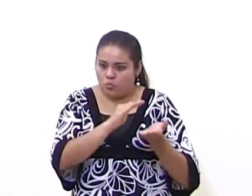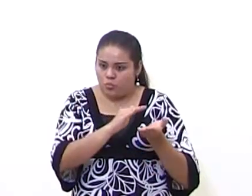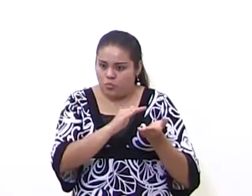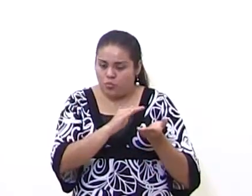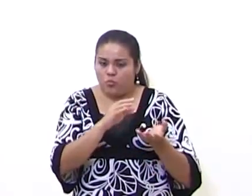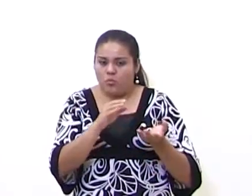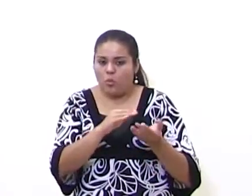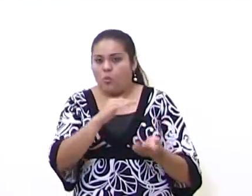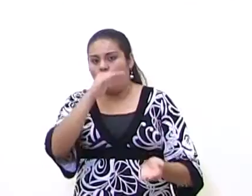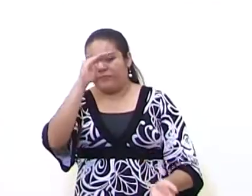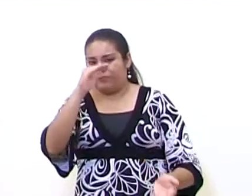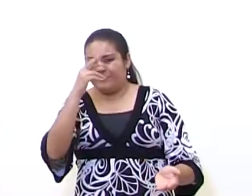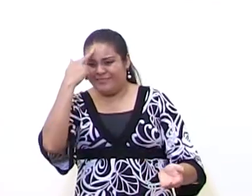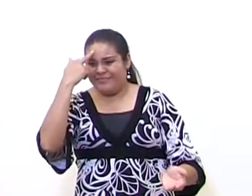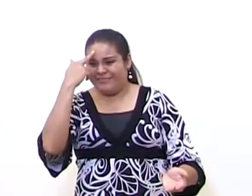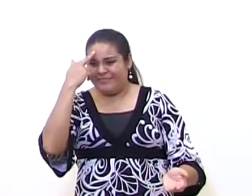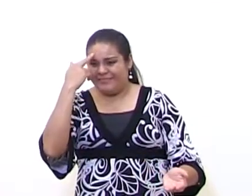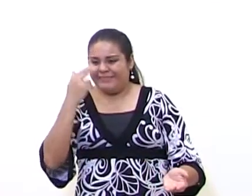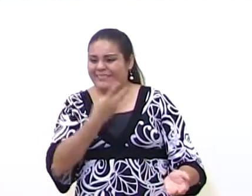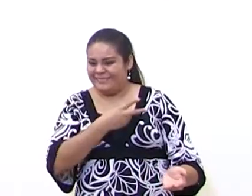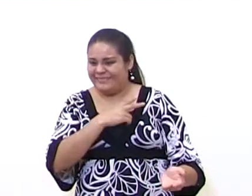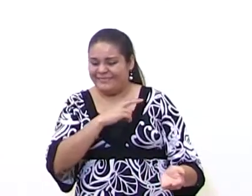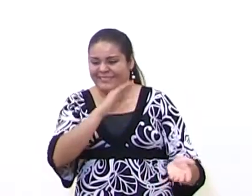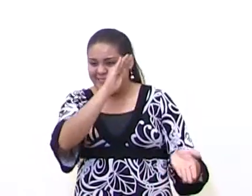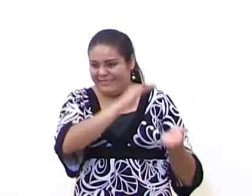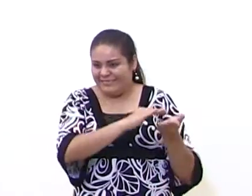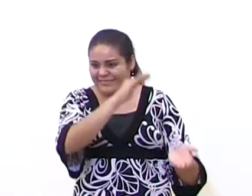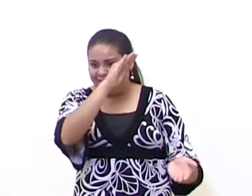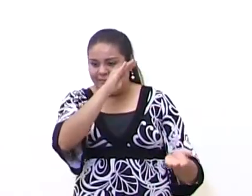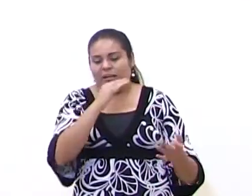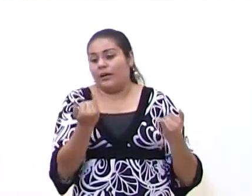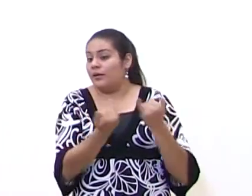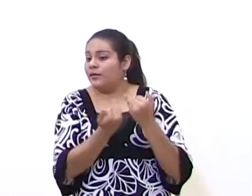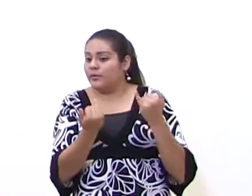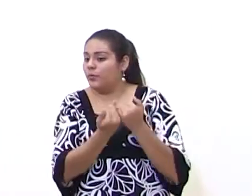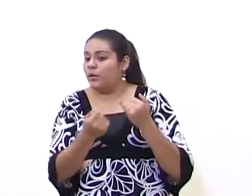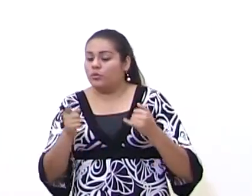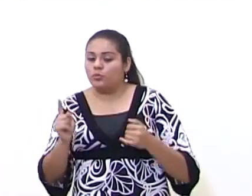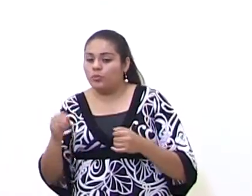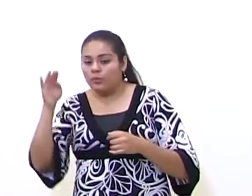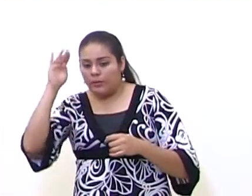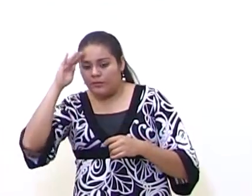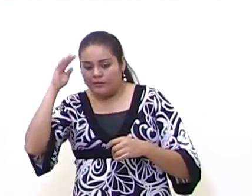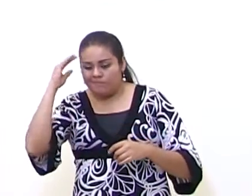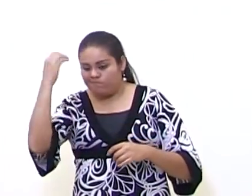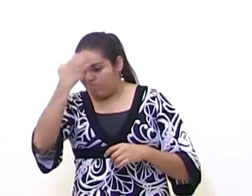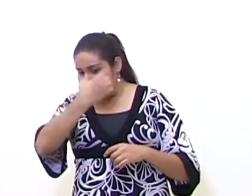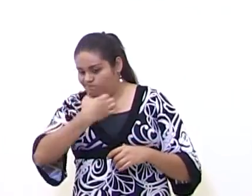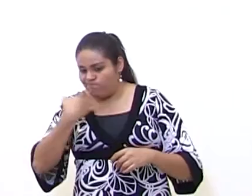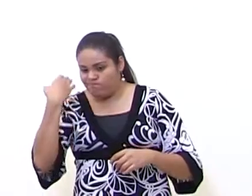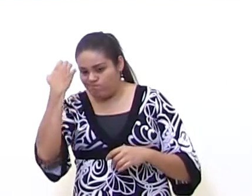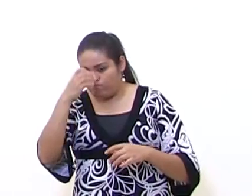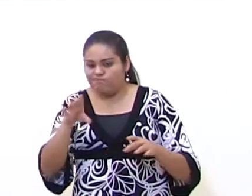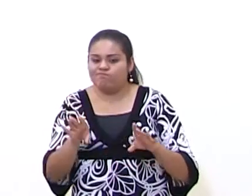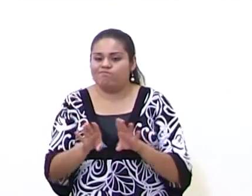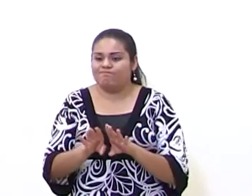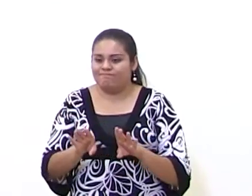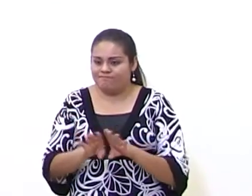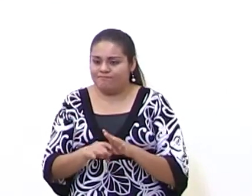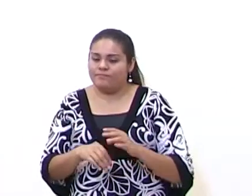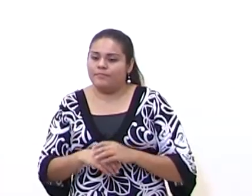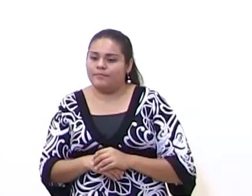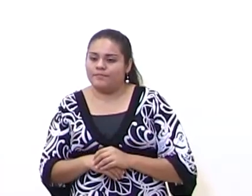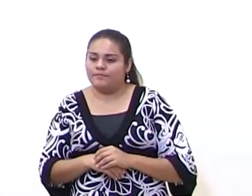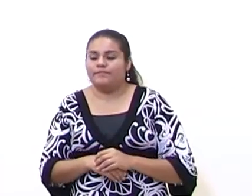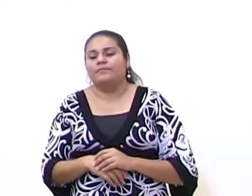nombre que les guste, y resulta que la abuelita, pues se